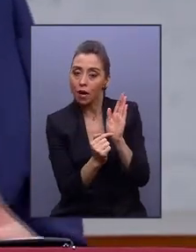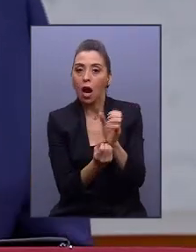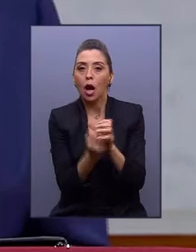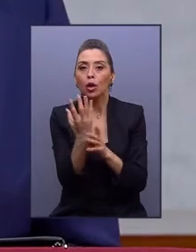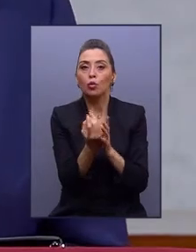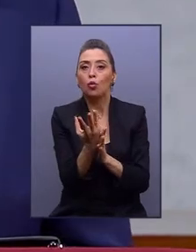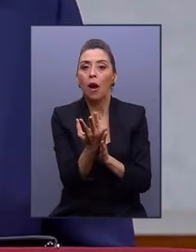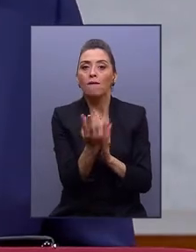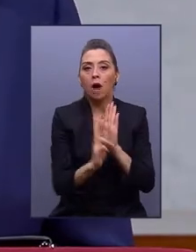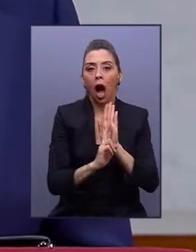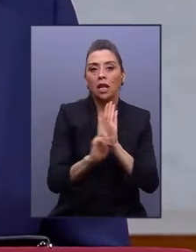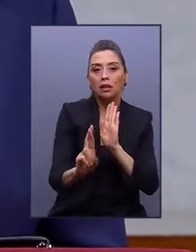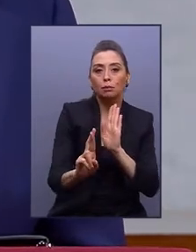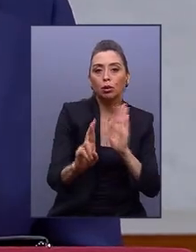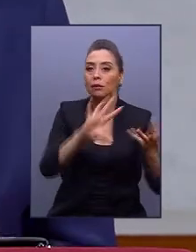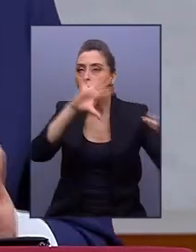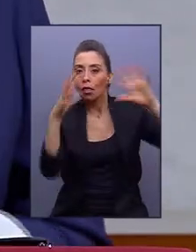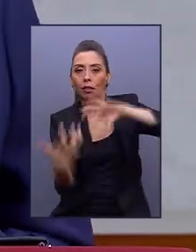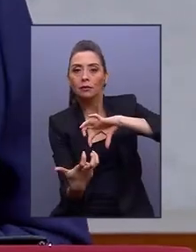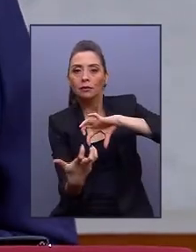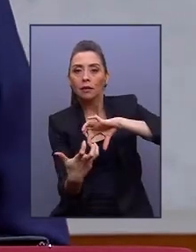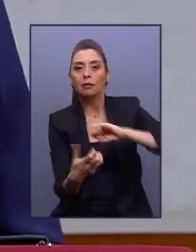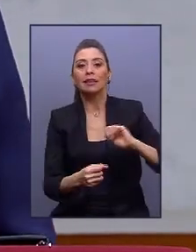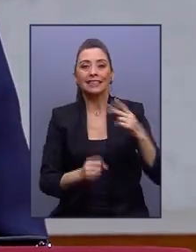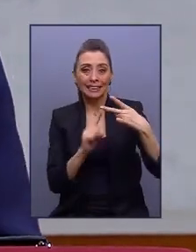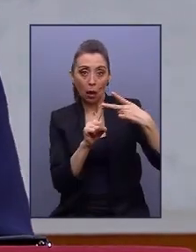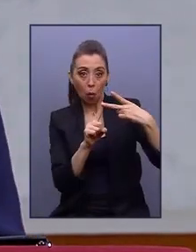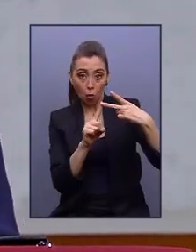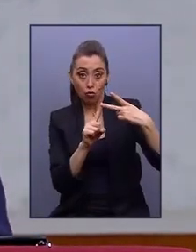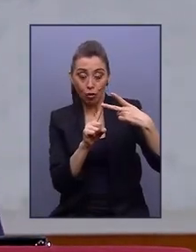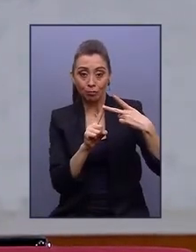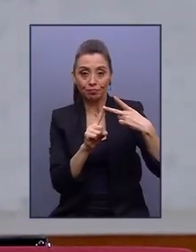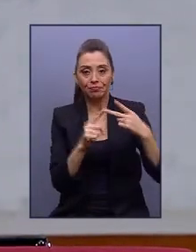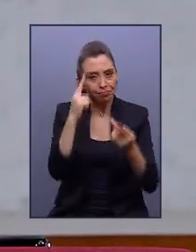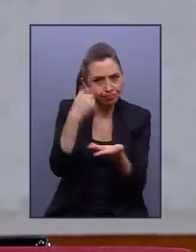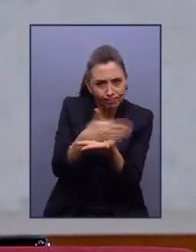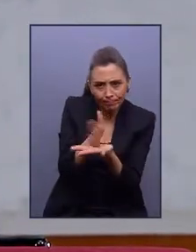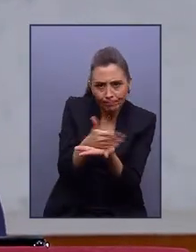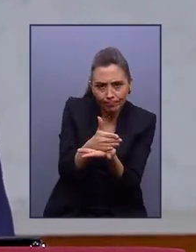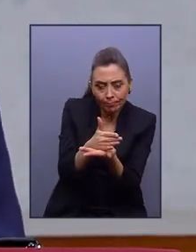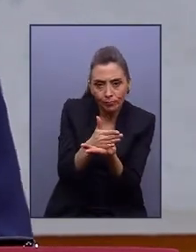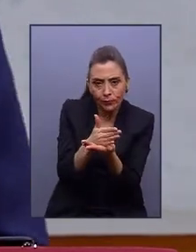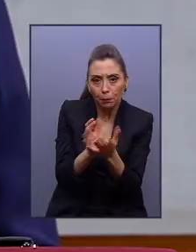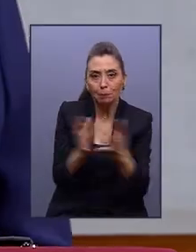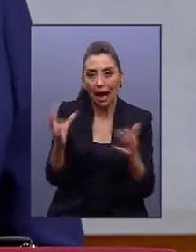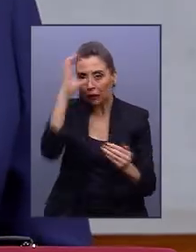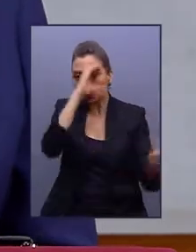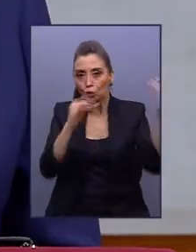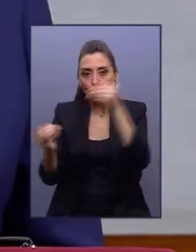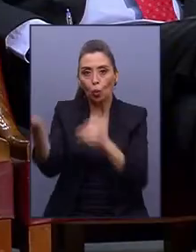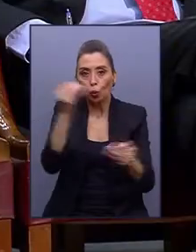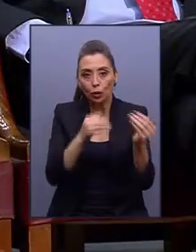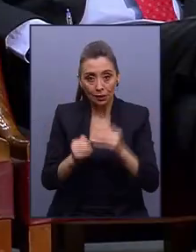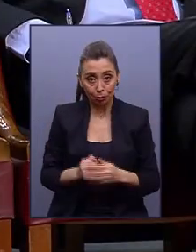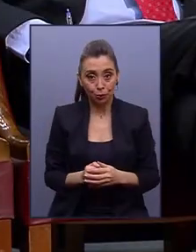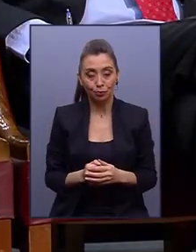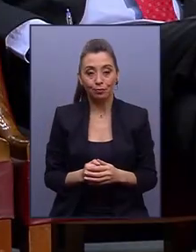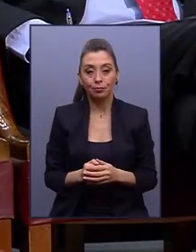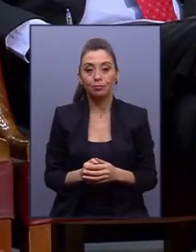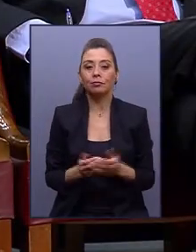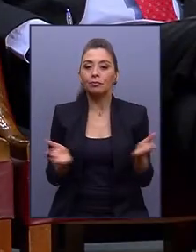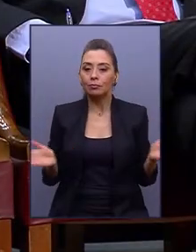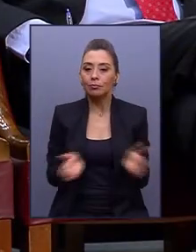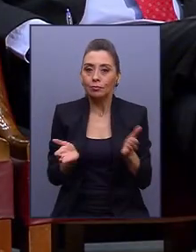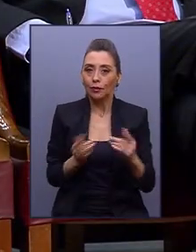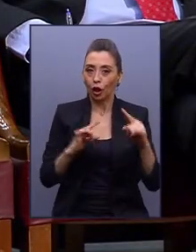nuevas respuestas frente a desastres y en la segunda versión a generar estrategias que potencien el turismo. Y para estimular